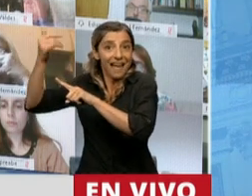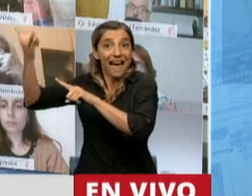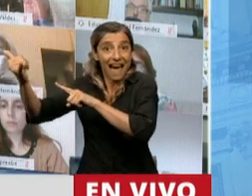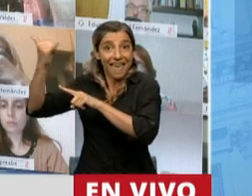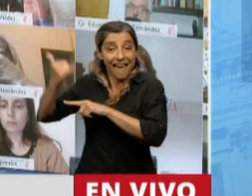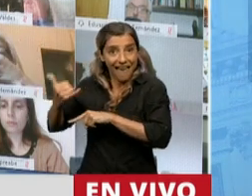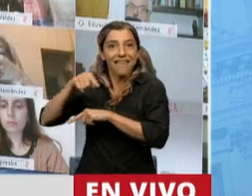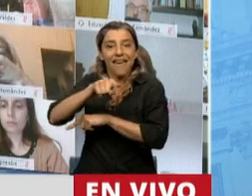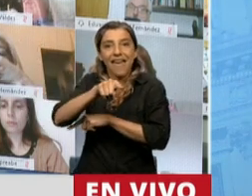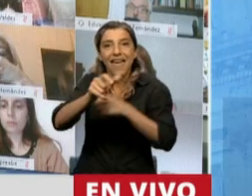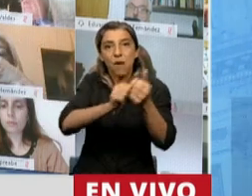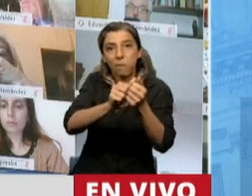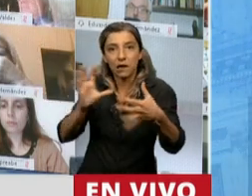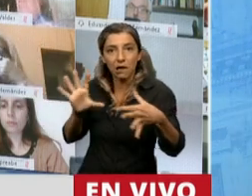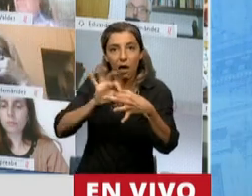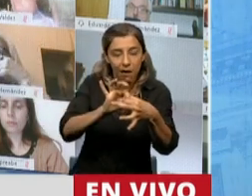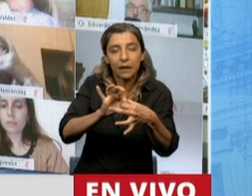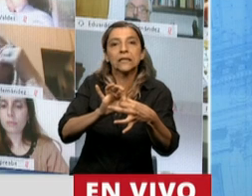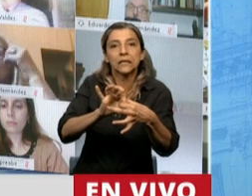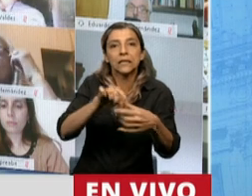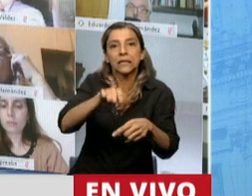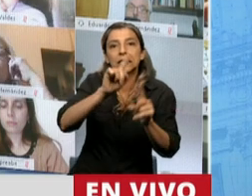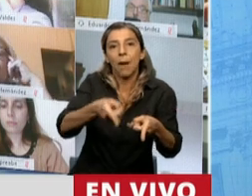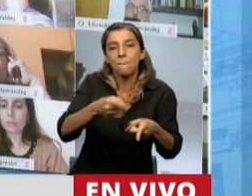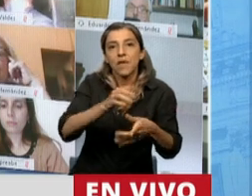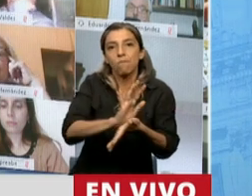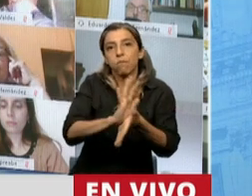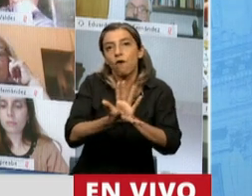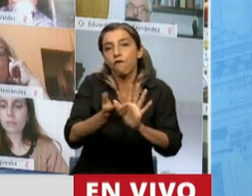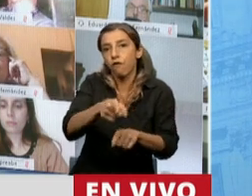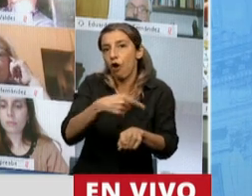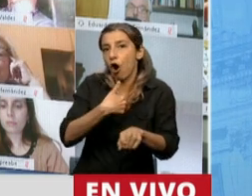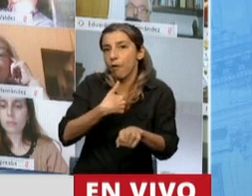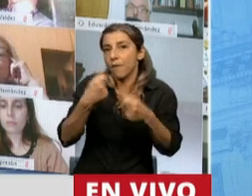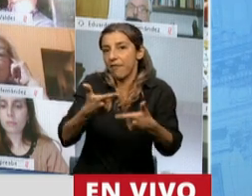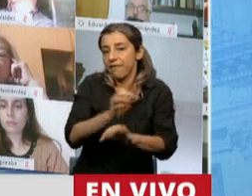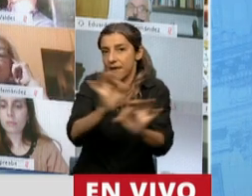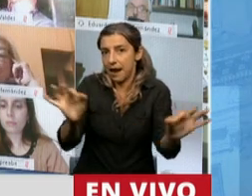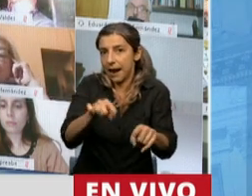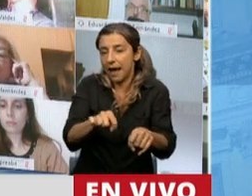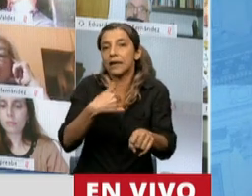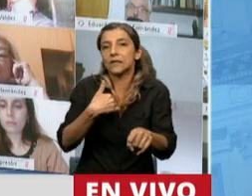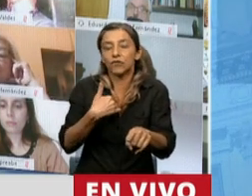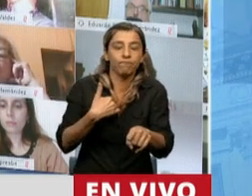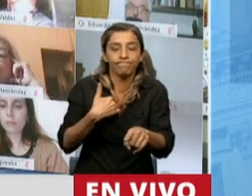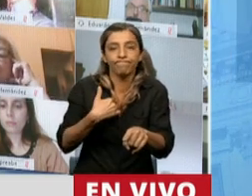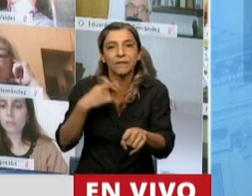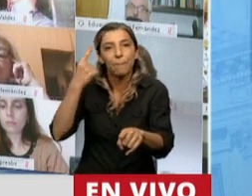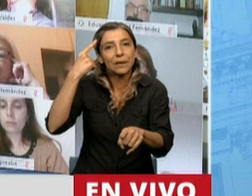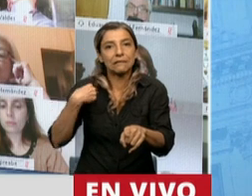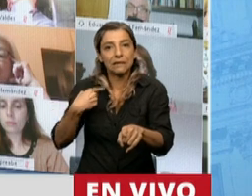está vinculada y y y tenemos que todo caso definir a ver qué se entiende por empresa